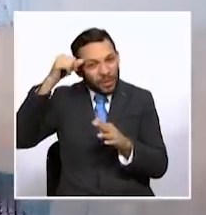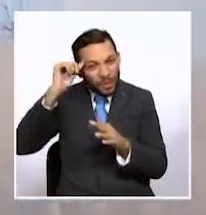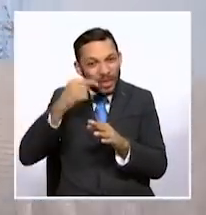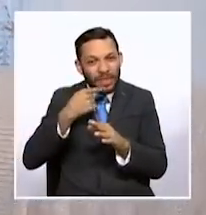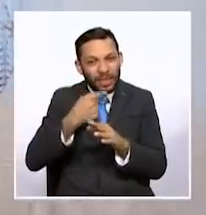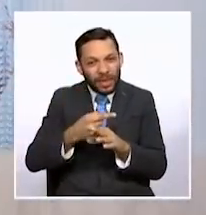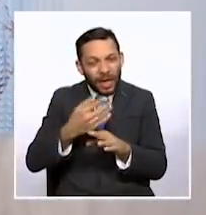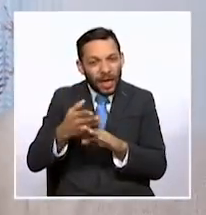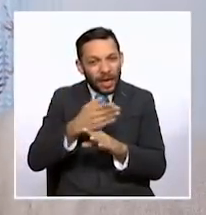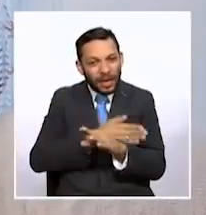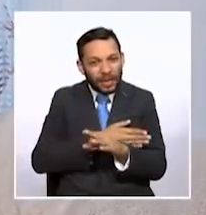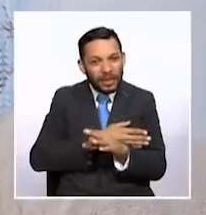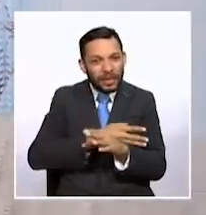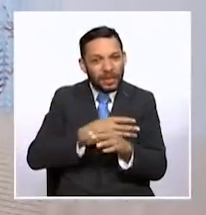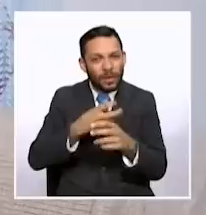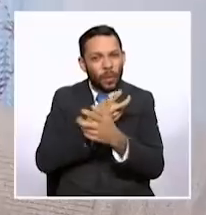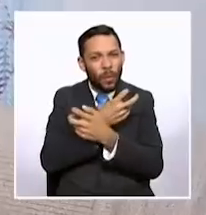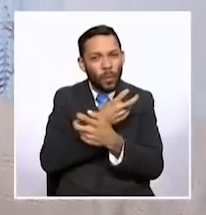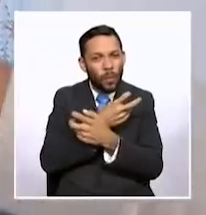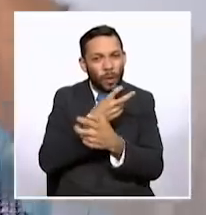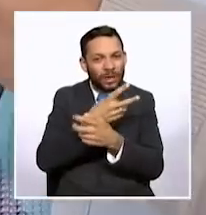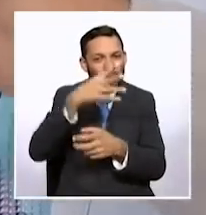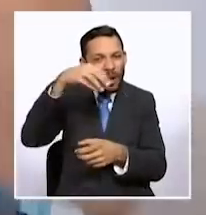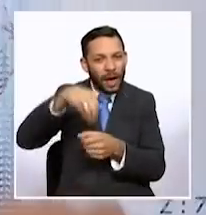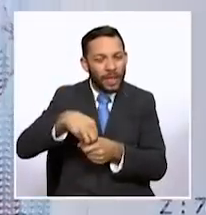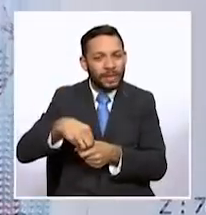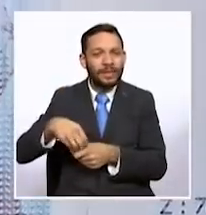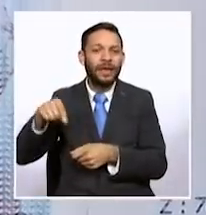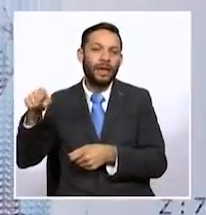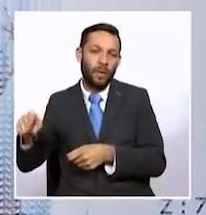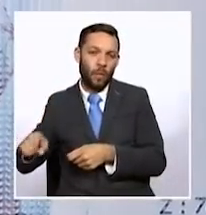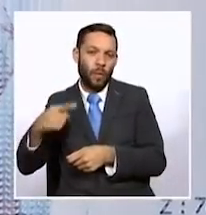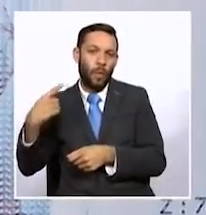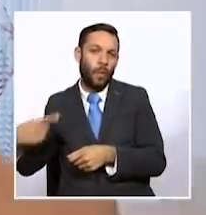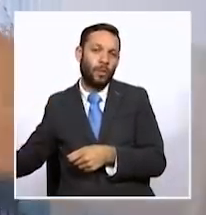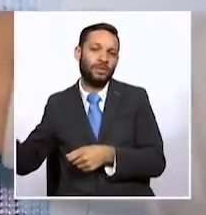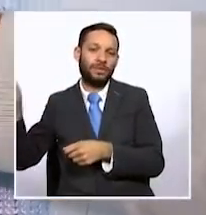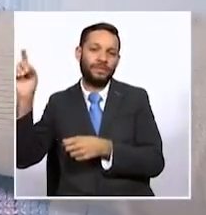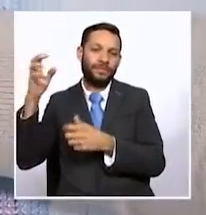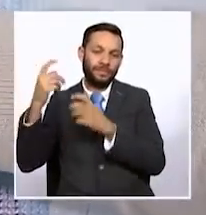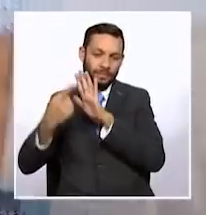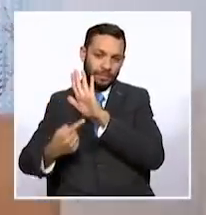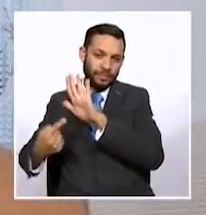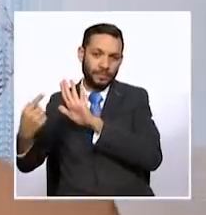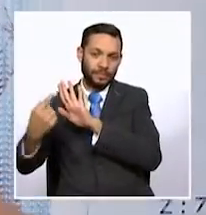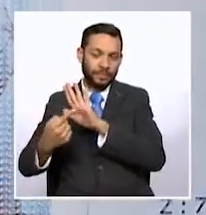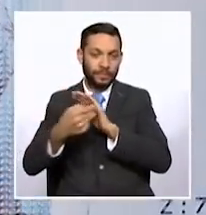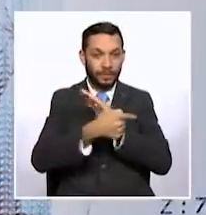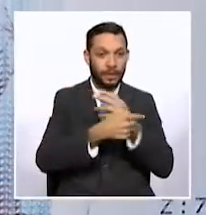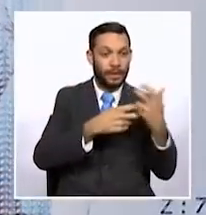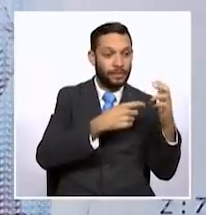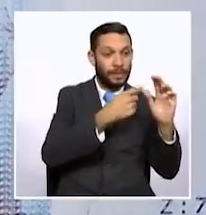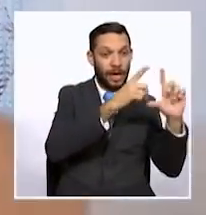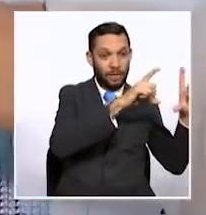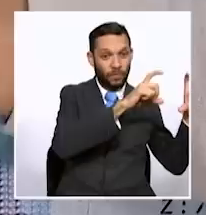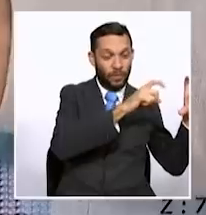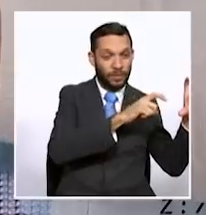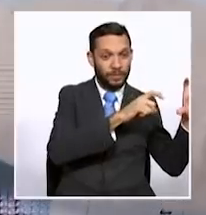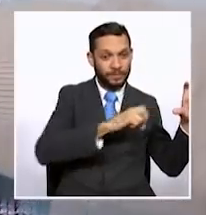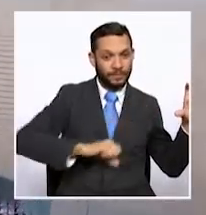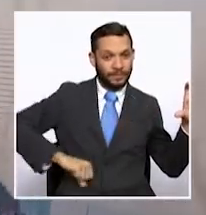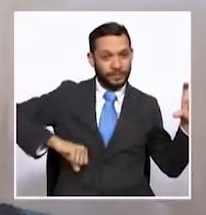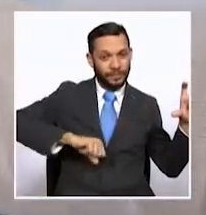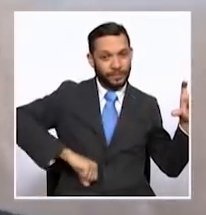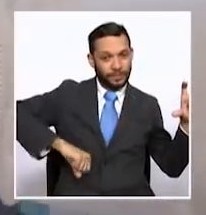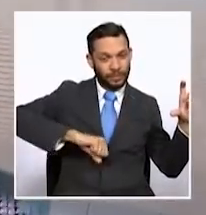de la rodilla, entonces podemos evaluar eventualmente edema, pero no tenemos opción y artrosis si se ve ahí. Artrosis si se ve, que es claro. se disminuye este espacio que está